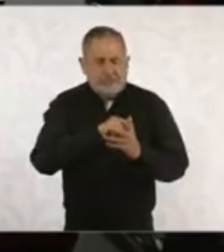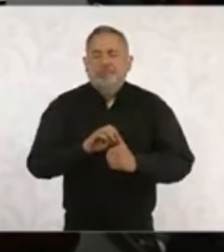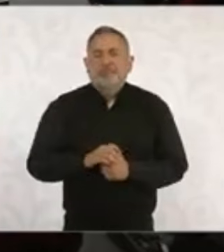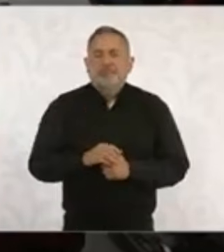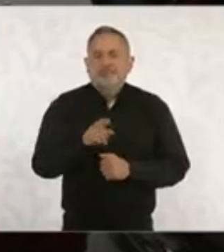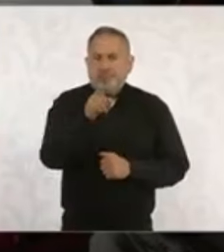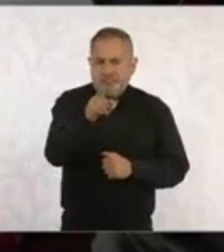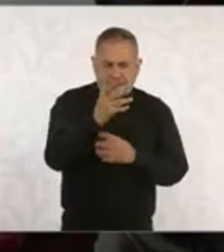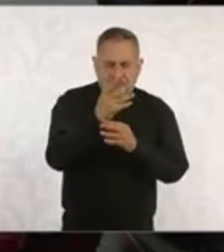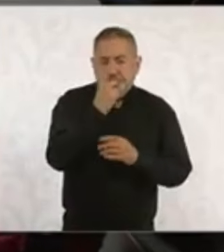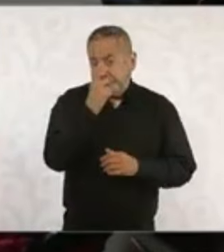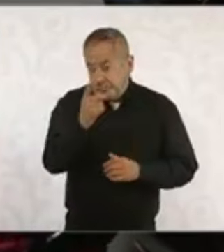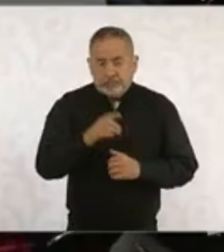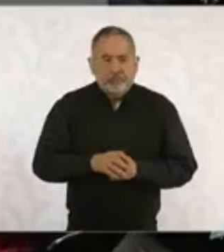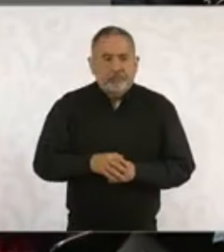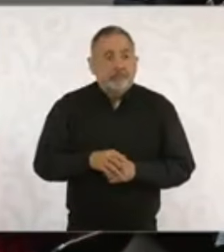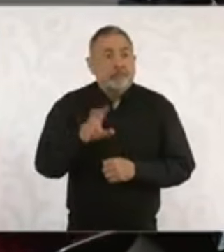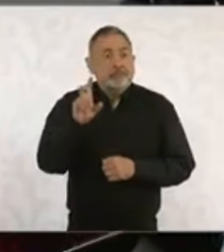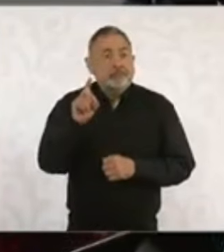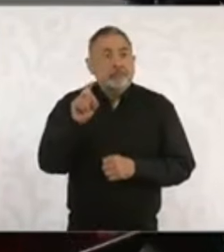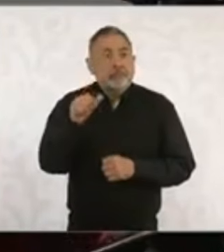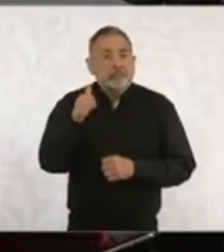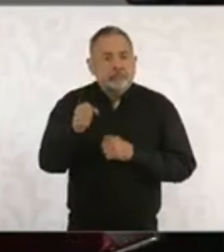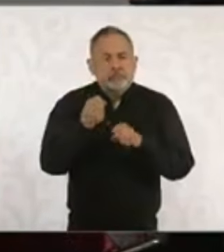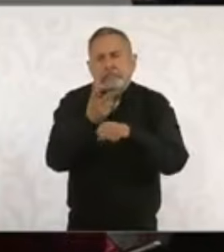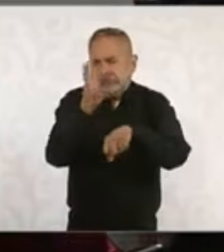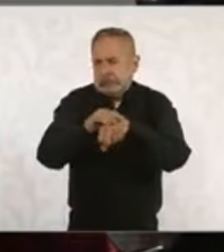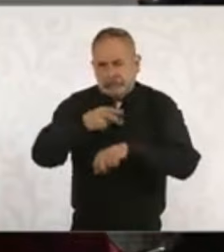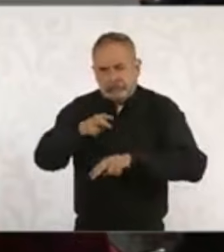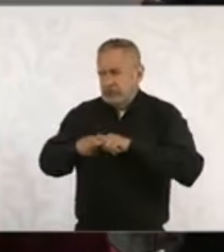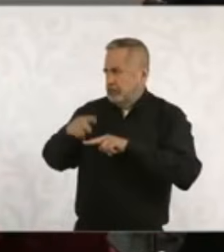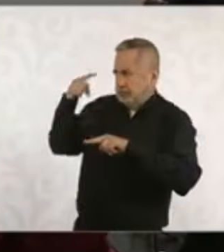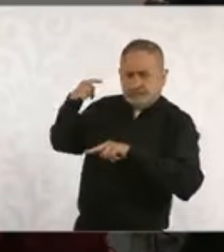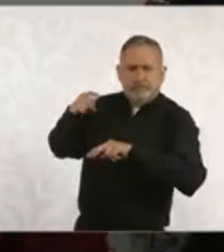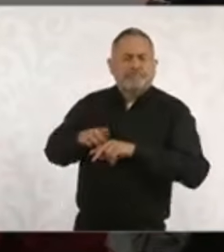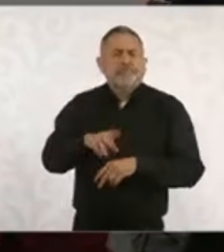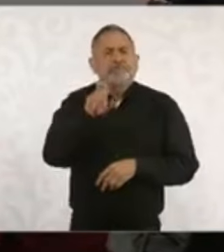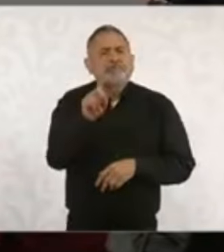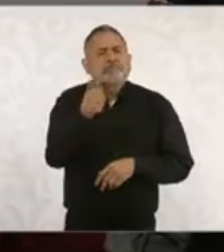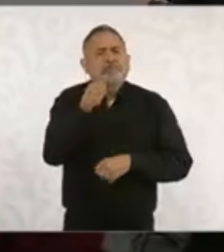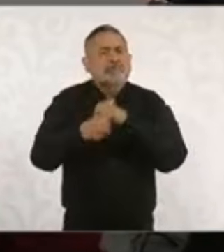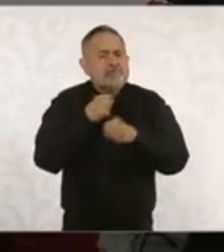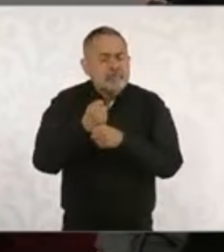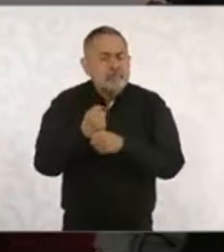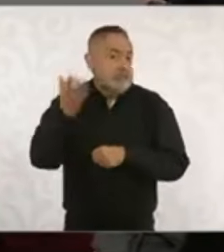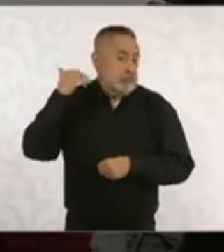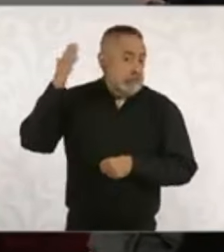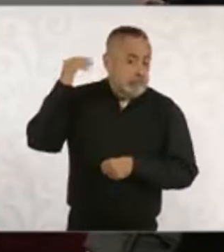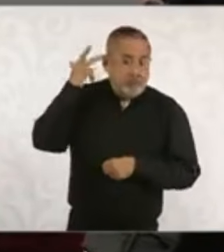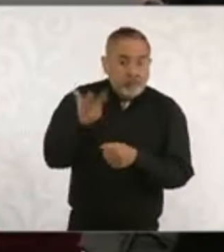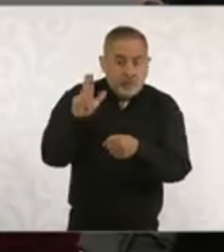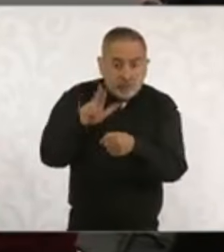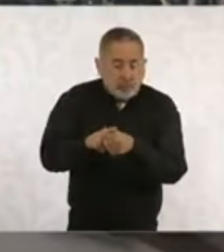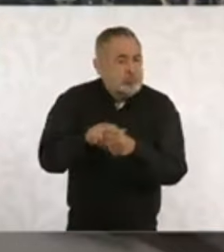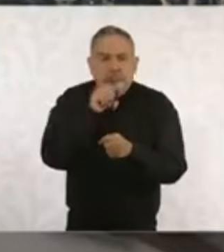Usted ha dicho que durante 36 años, permítame sentarme, los hospitales públicos del país no recibieron una